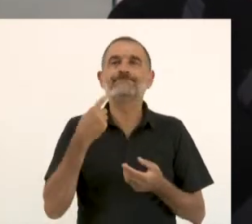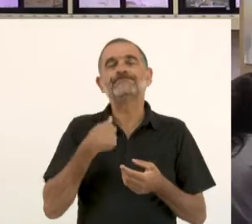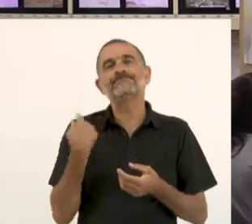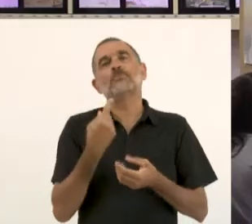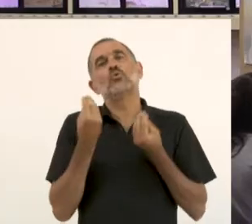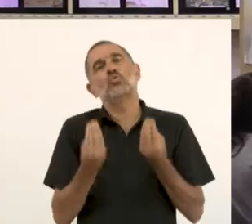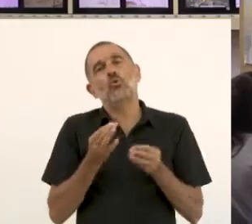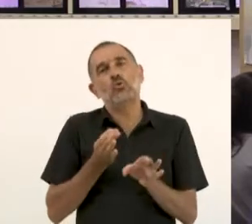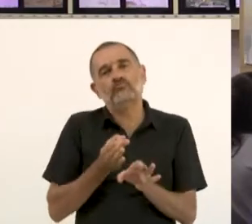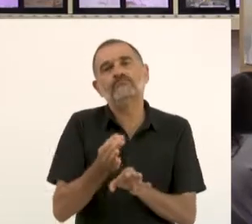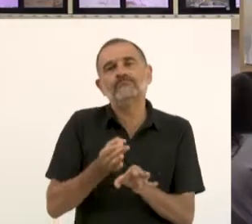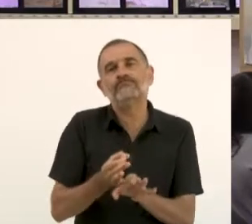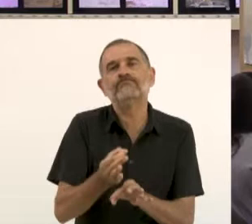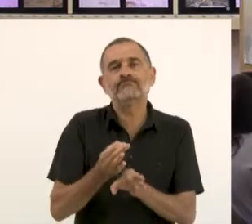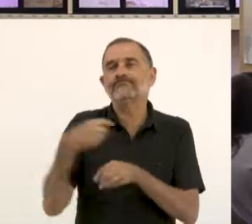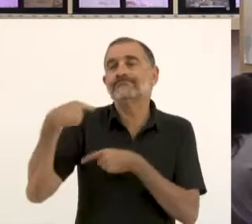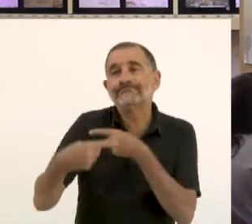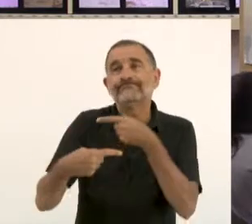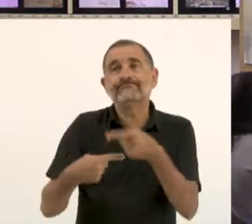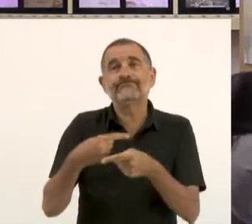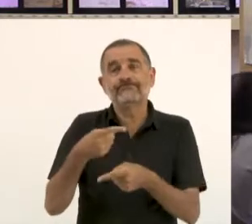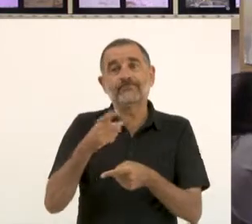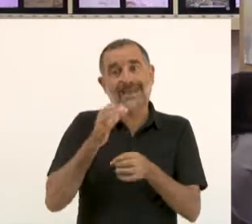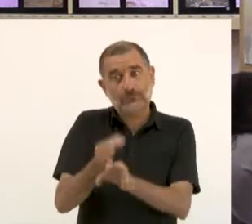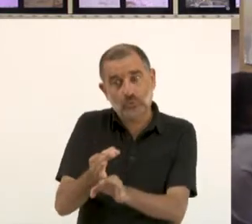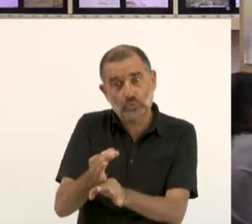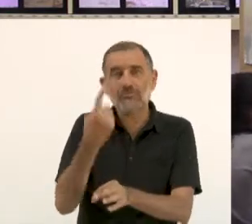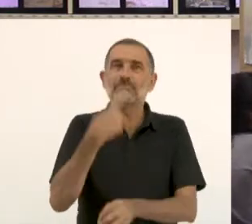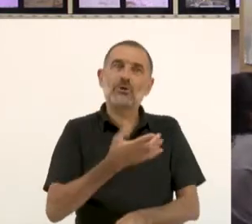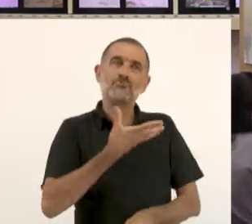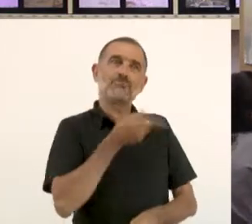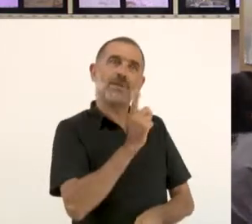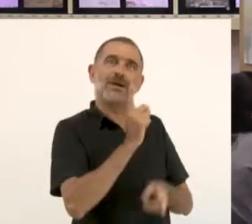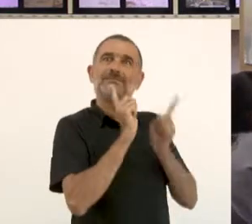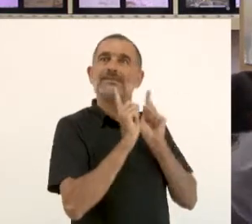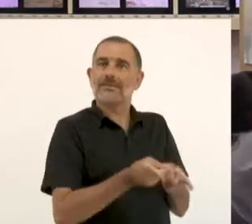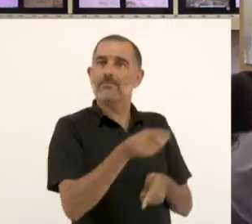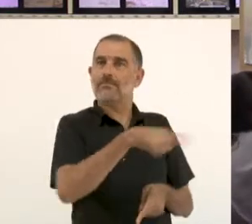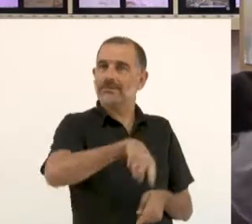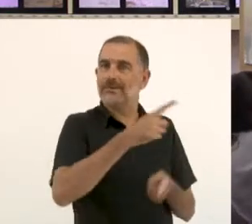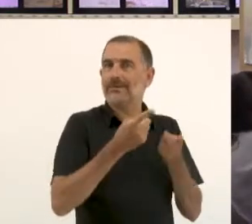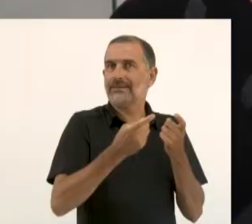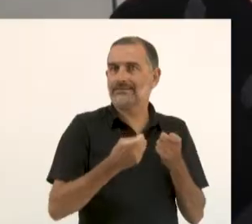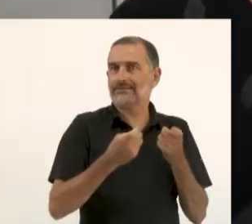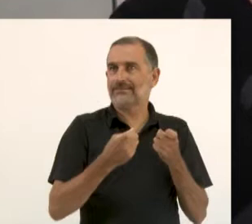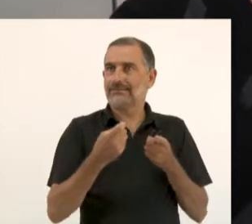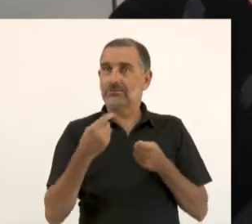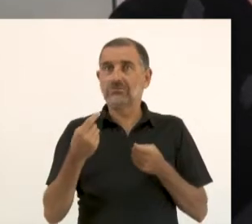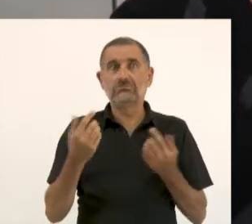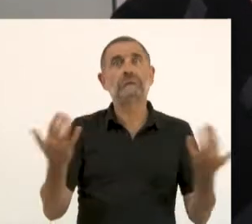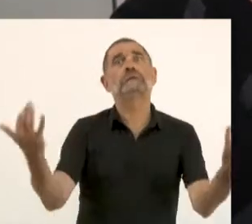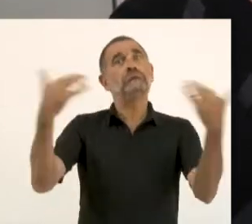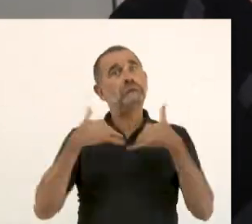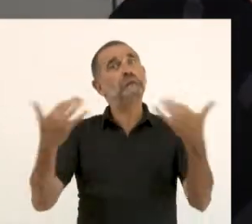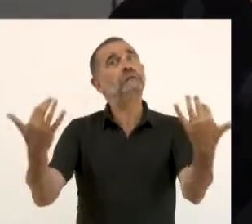digamos, transmitir un poco a las escuelas y a los maestros, a los niños, mediante talleres o, bueno, cuando vienen a visitar acá el museo.